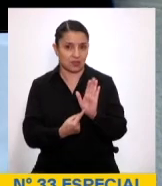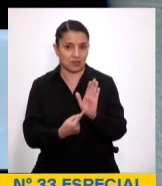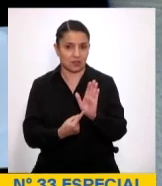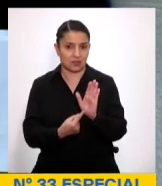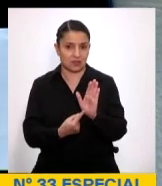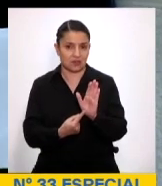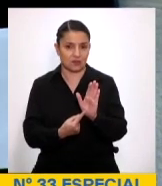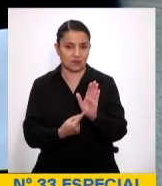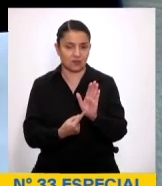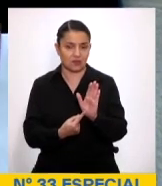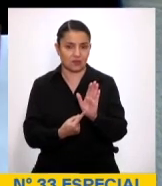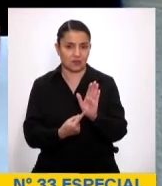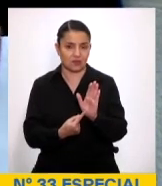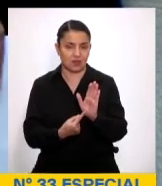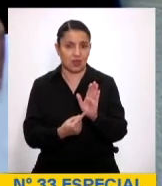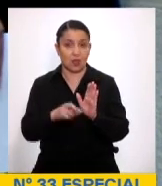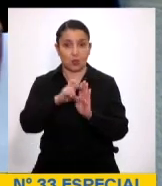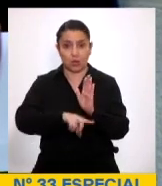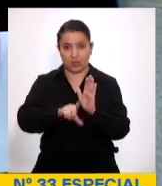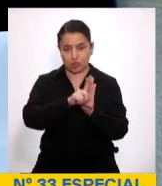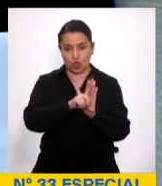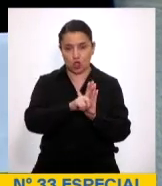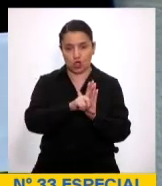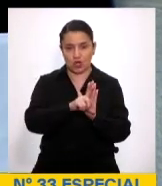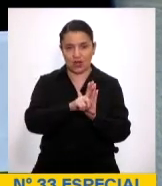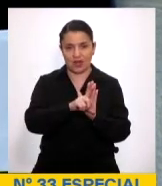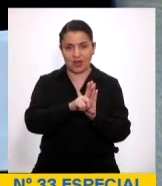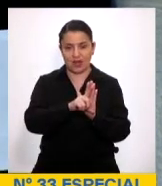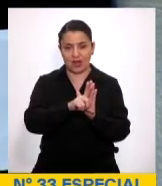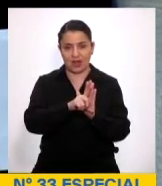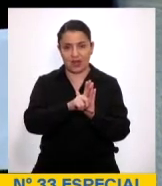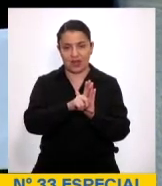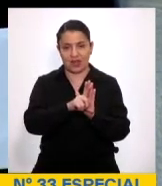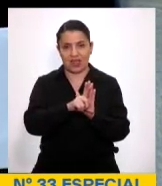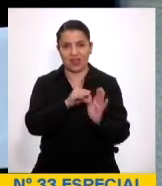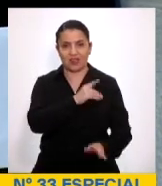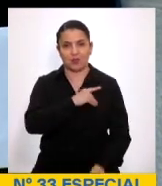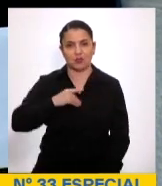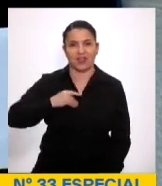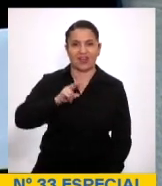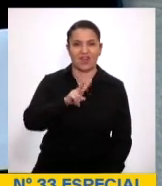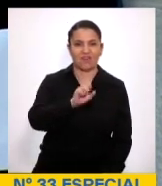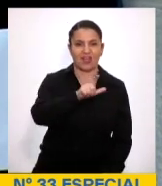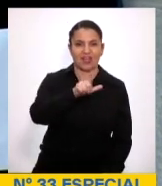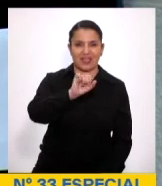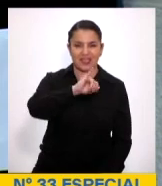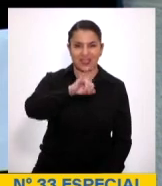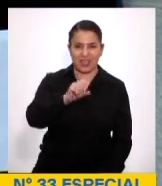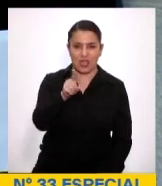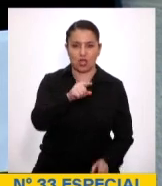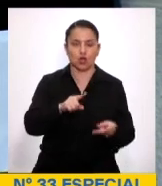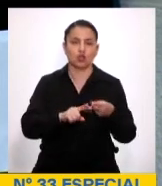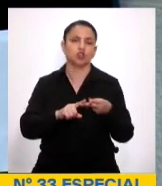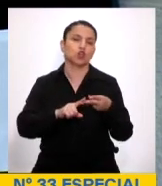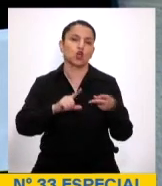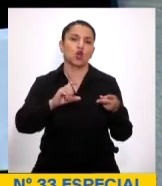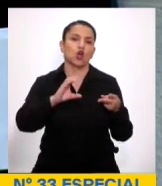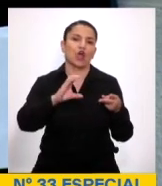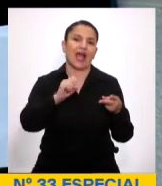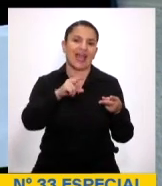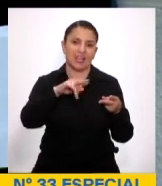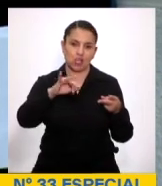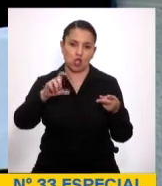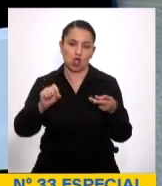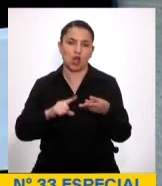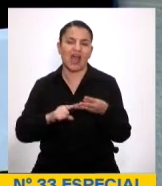destaca la moción cuya autoría fueron de la diputada Camila Vallejo yeomans cariola ferná cicardini que modificó el